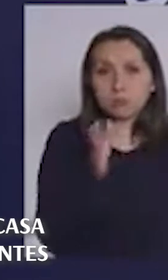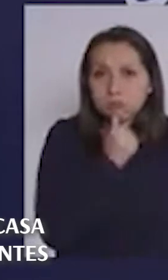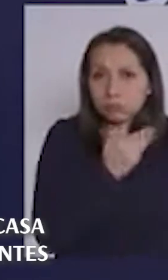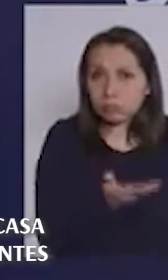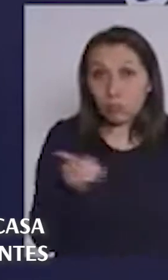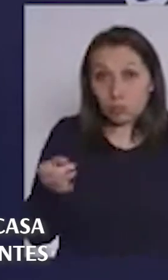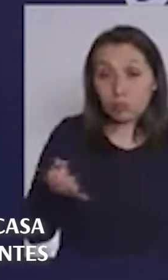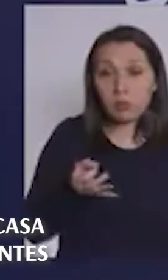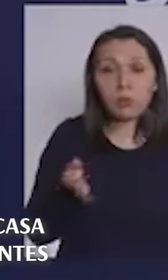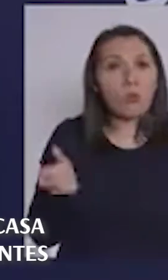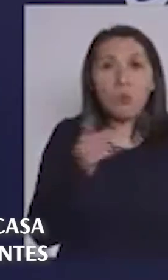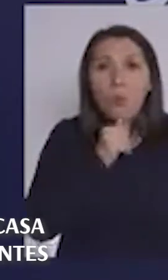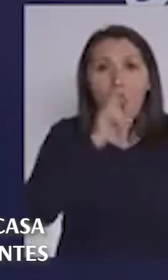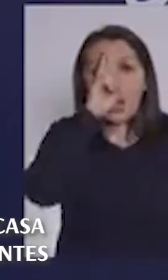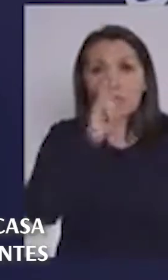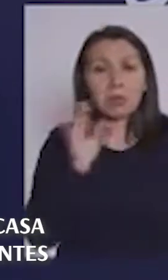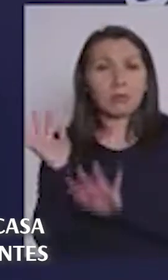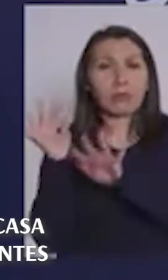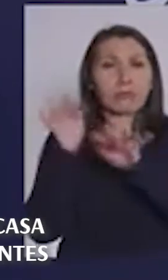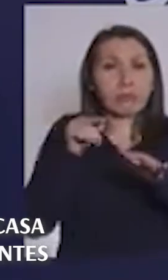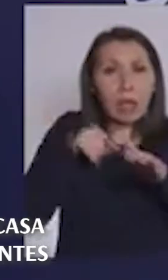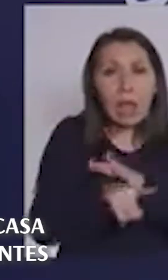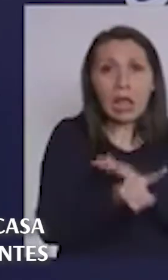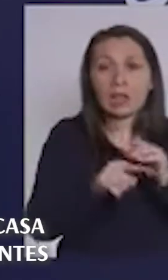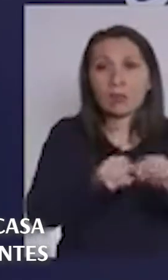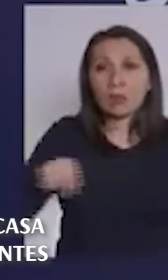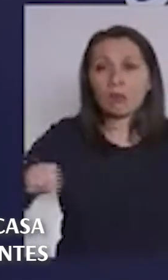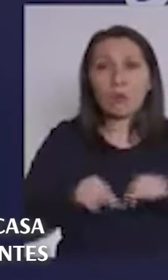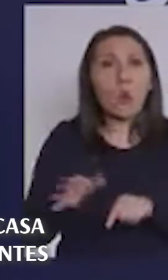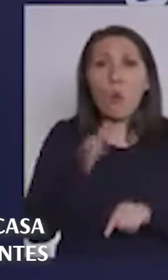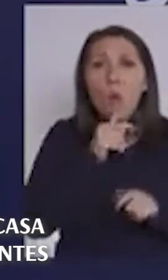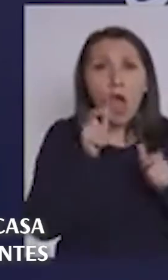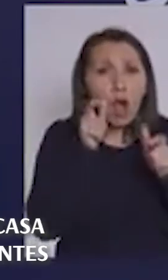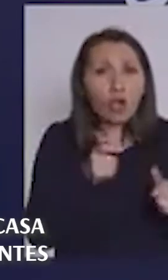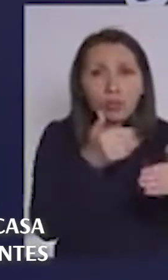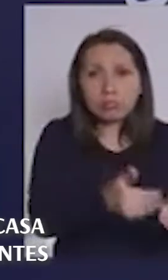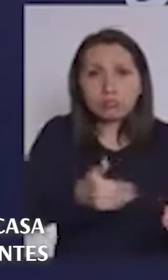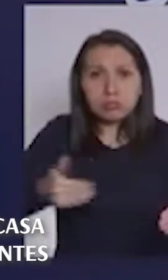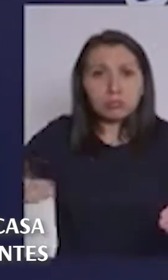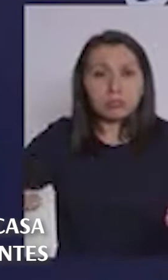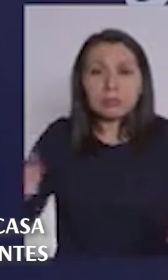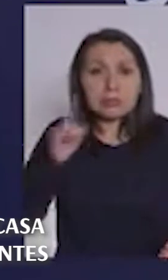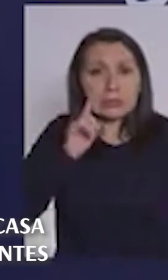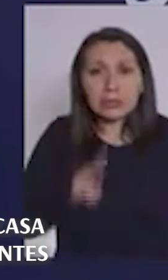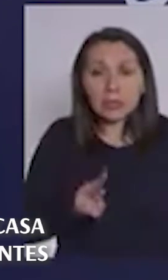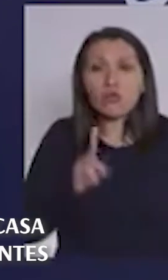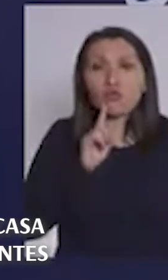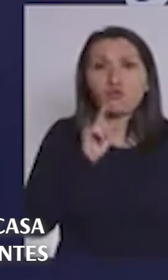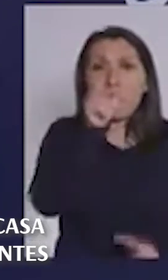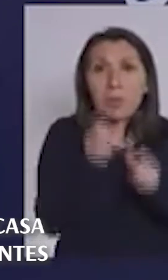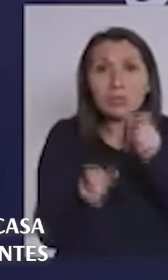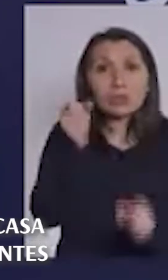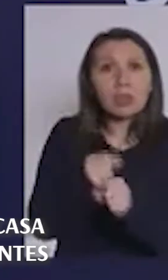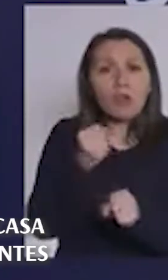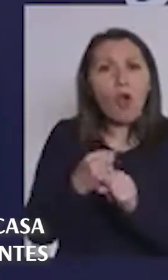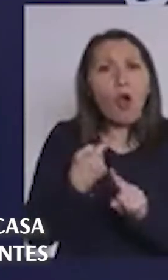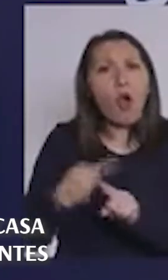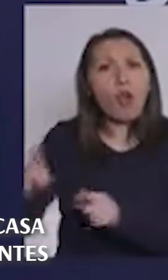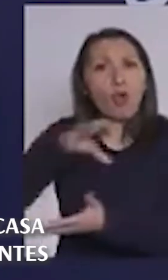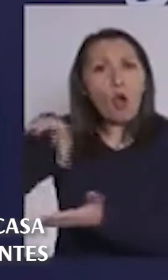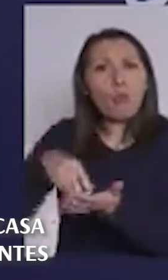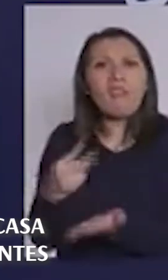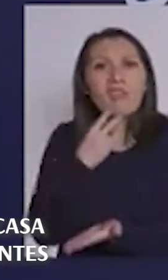usted lo dijo no se respetó el aforo tercero no había demarcación cuarto tenían trabajadores de comunas en